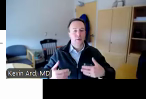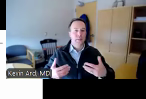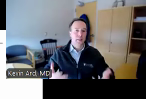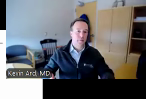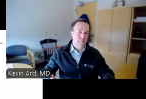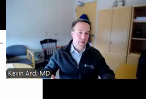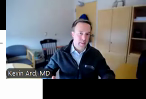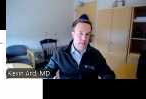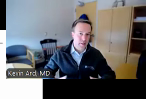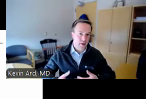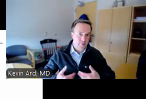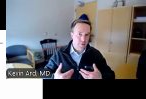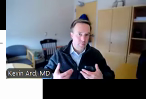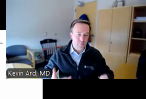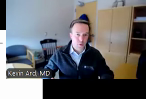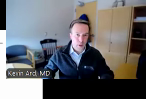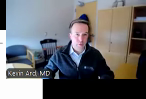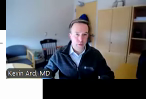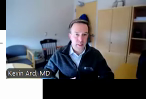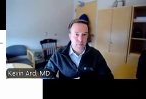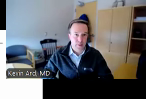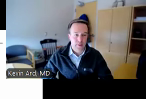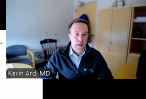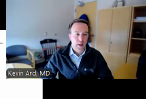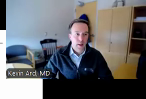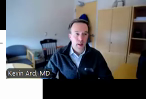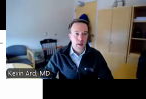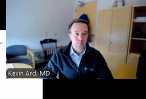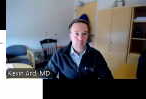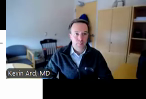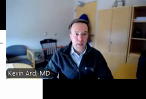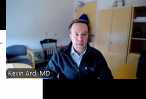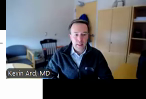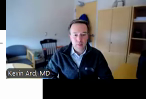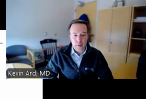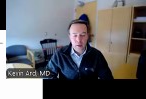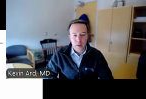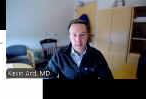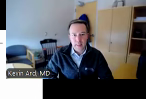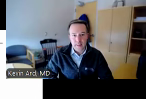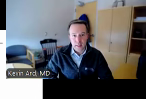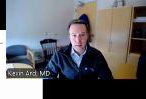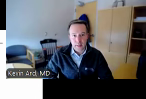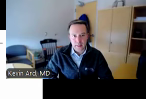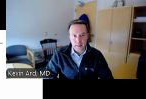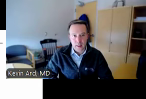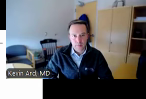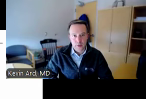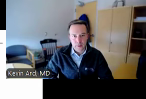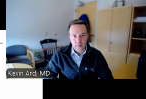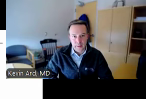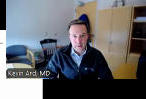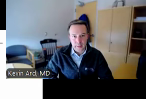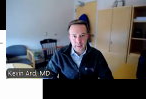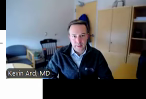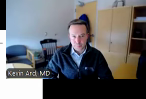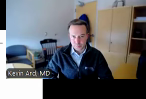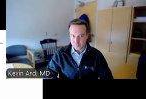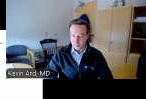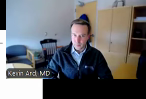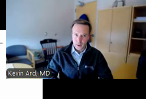nueva opción es un mes y para las personas que utilizan PrEP oral, puedo hacer una visita